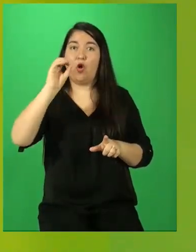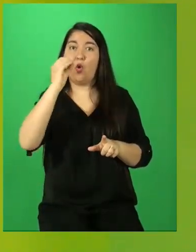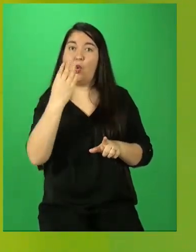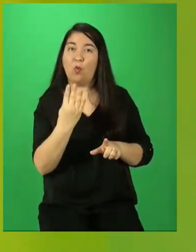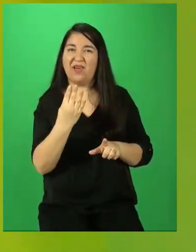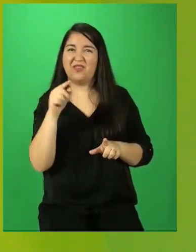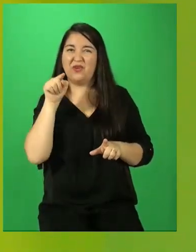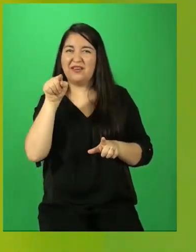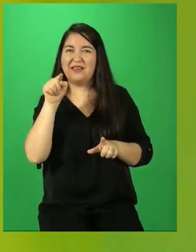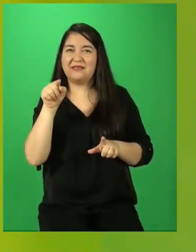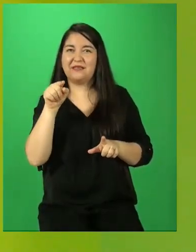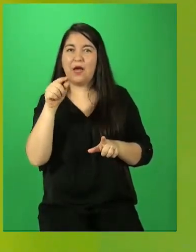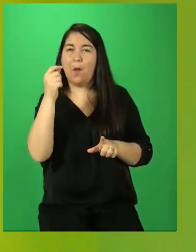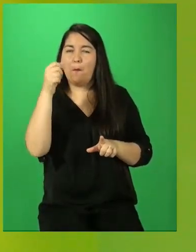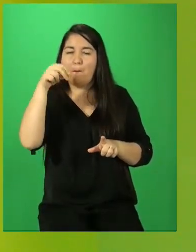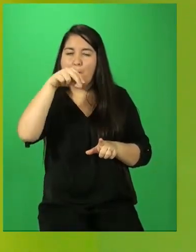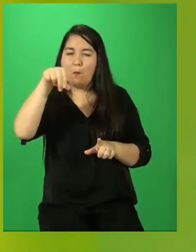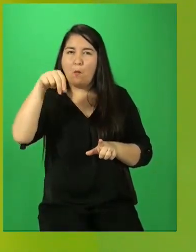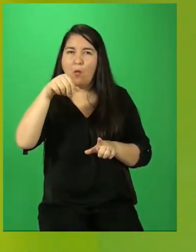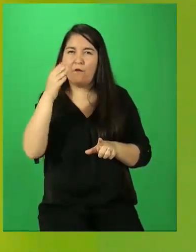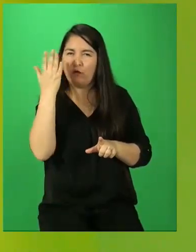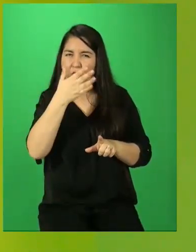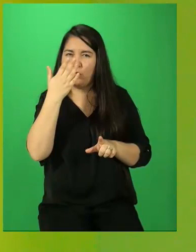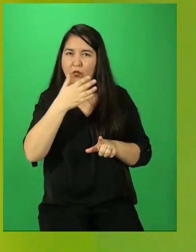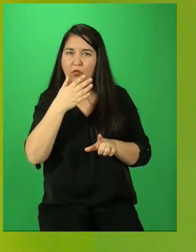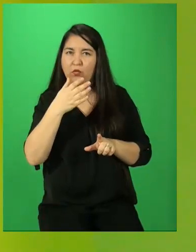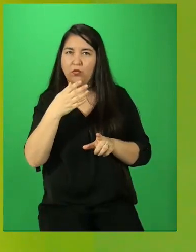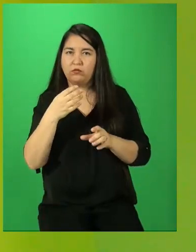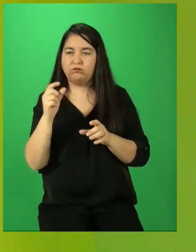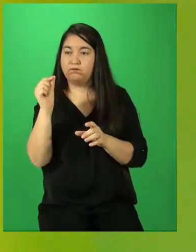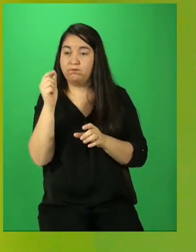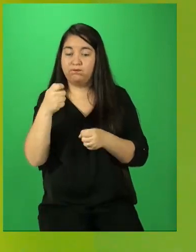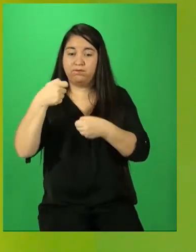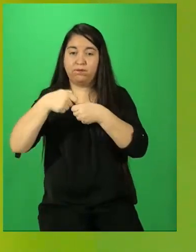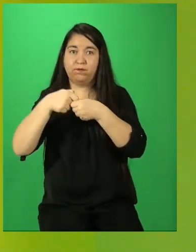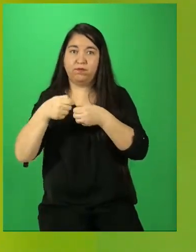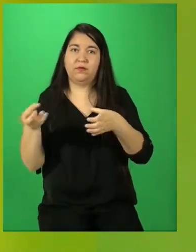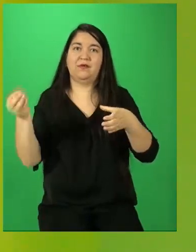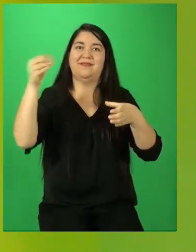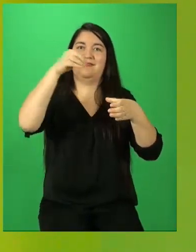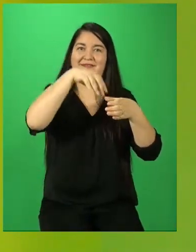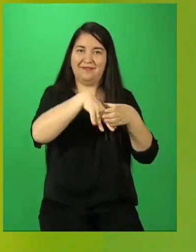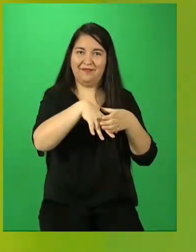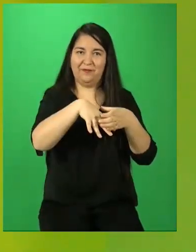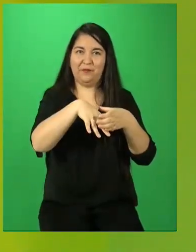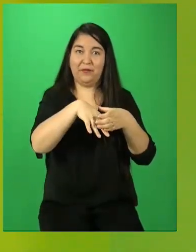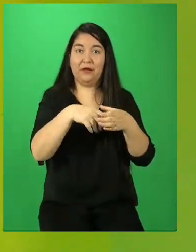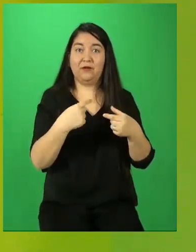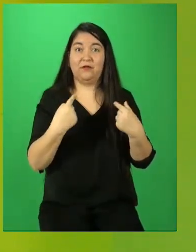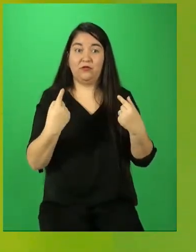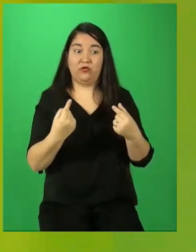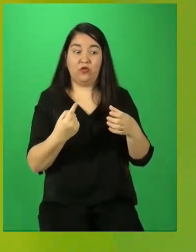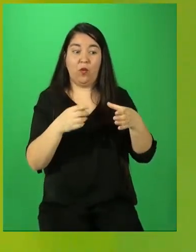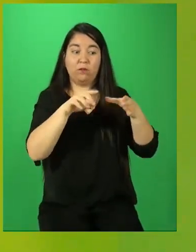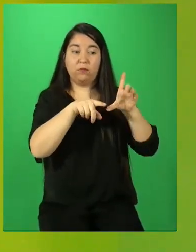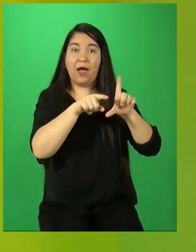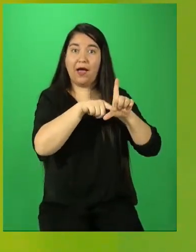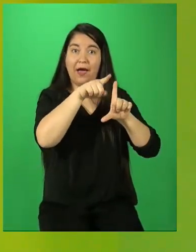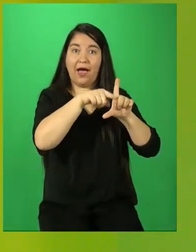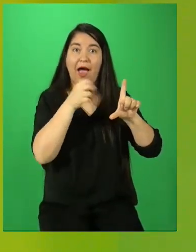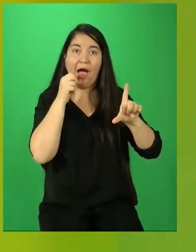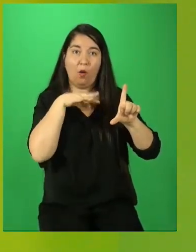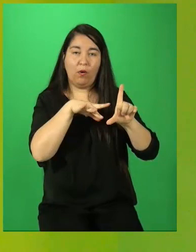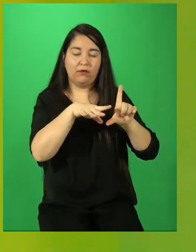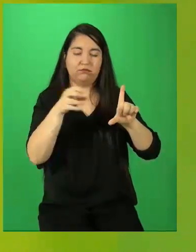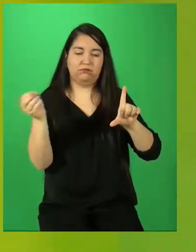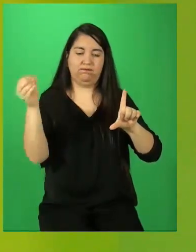polvito de color oscuro, vendría siendo nuestro soluto. Nosotros vamos a agregar el soluto al solvente para formar